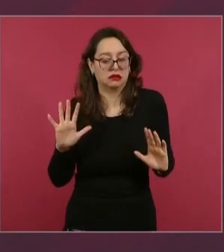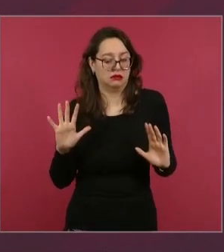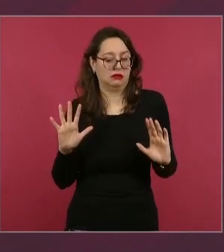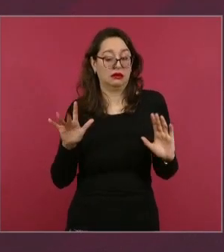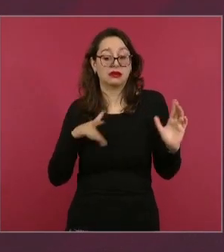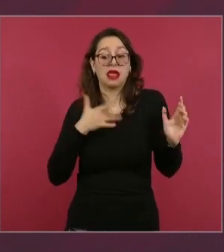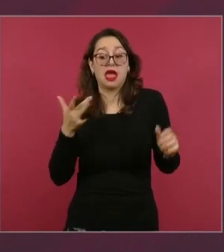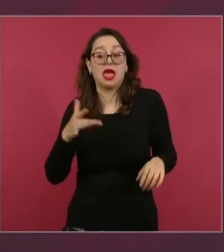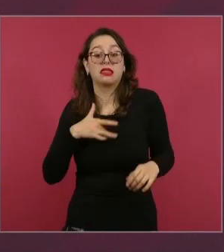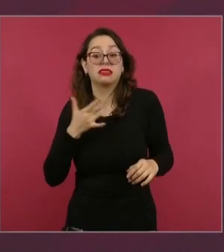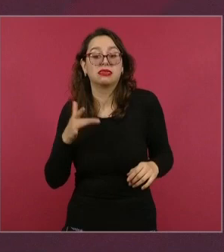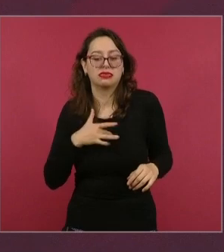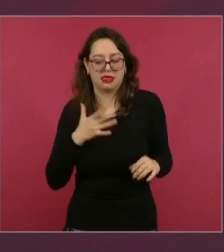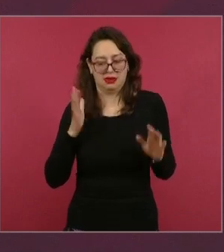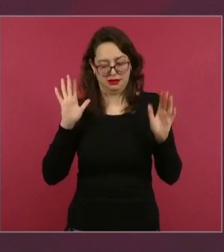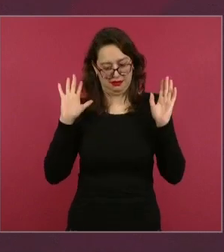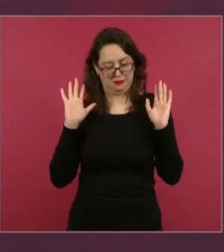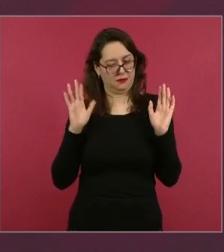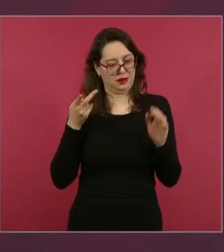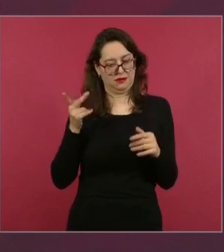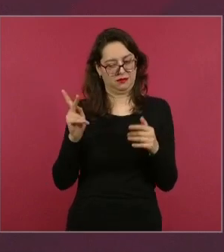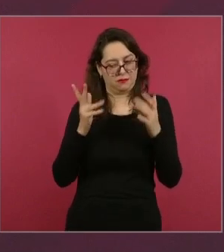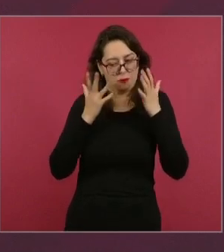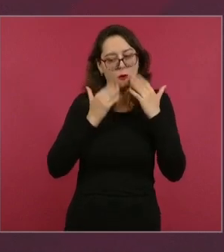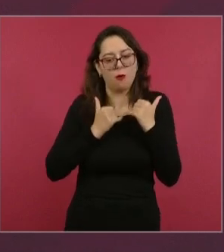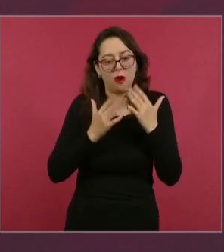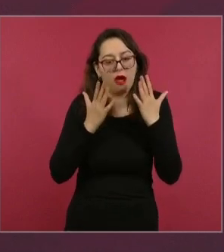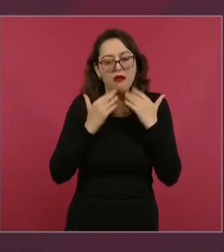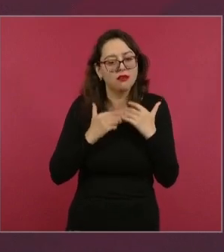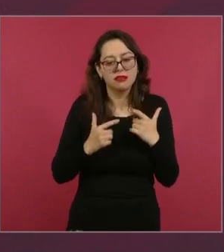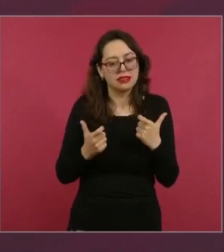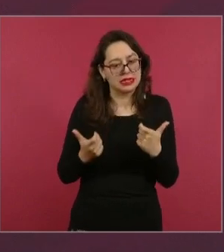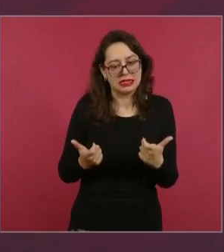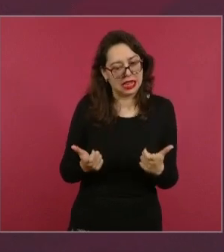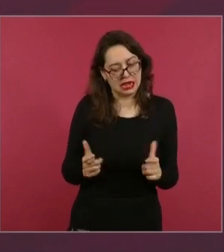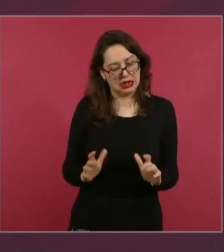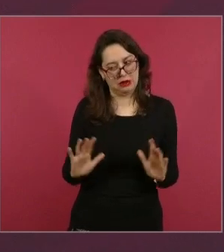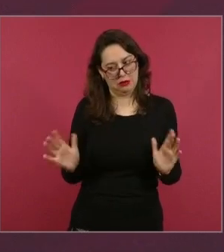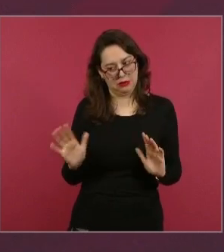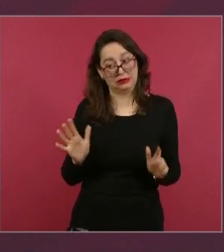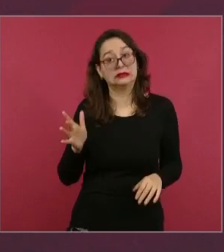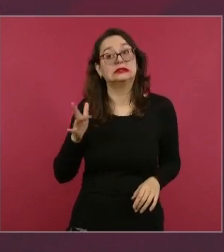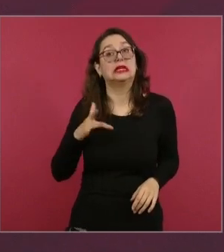este la de los municipios